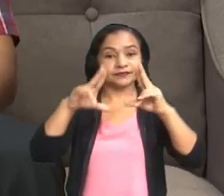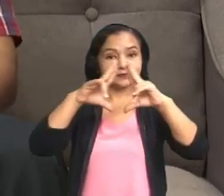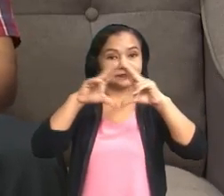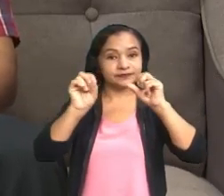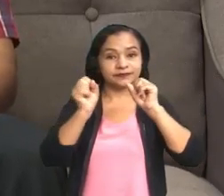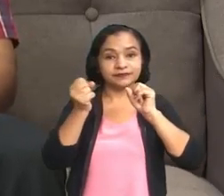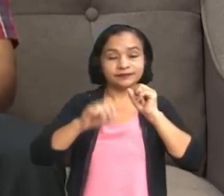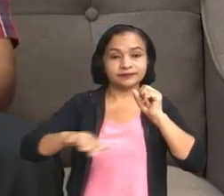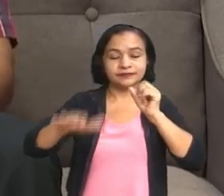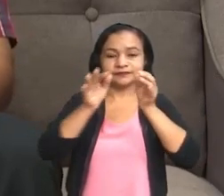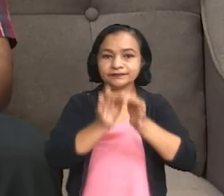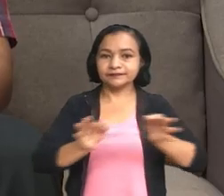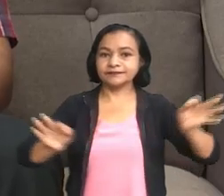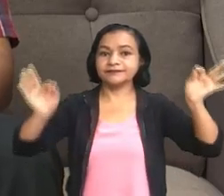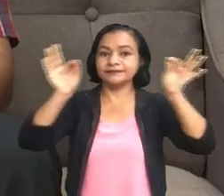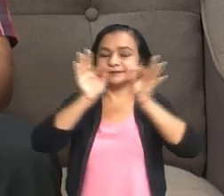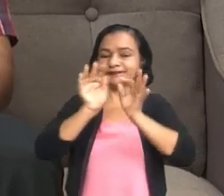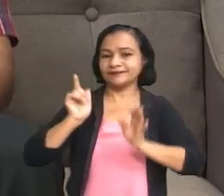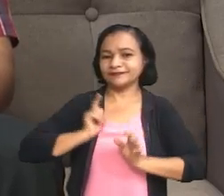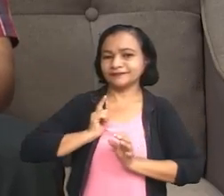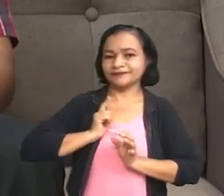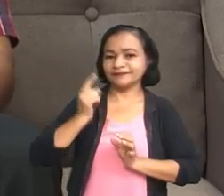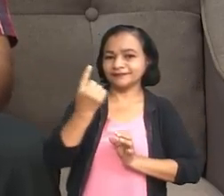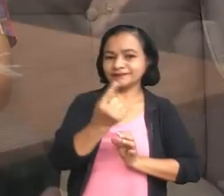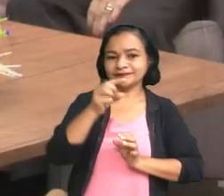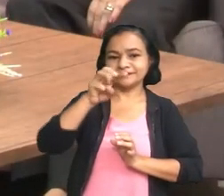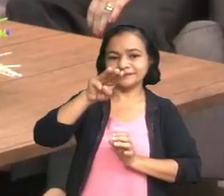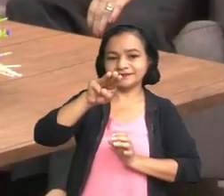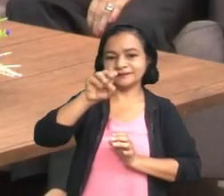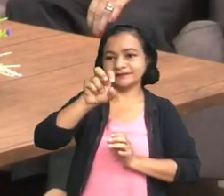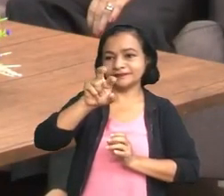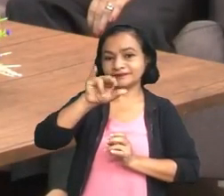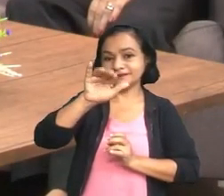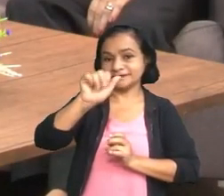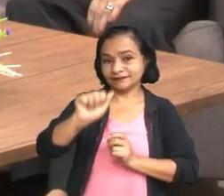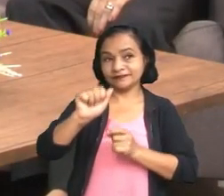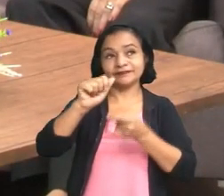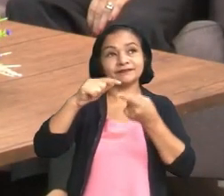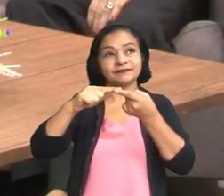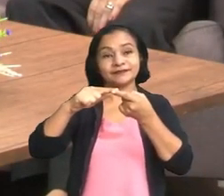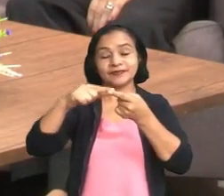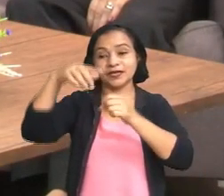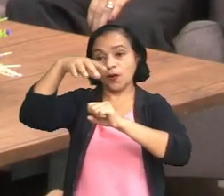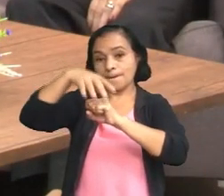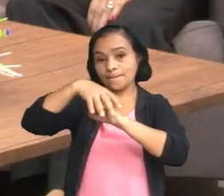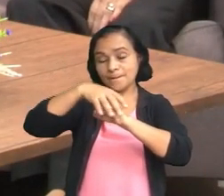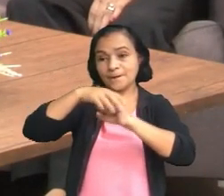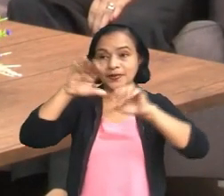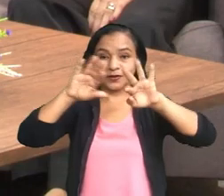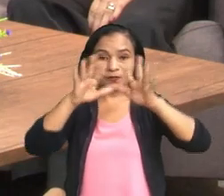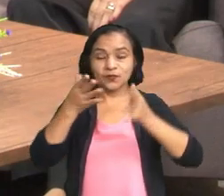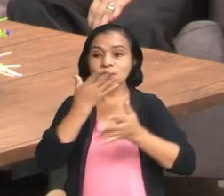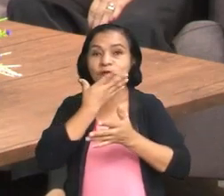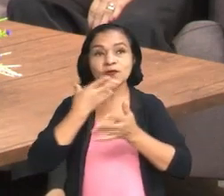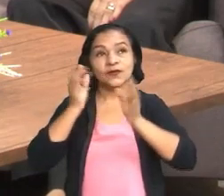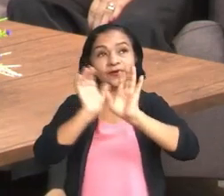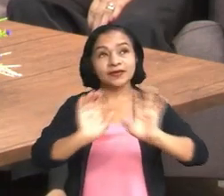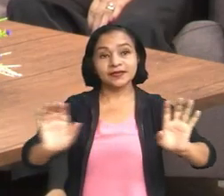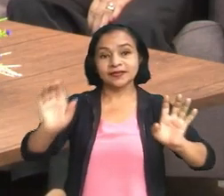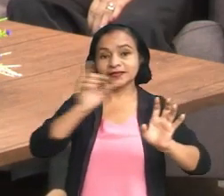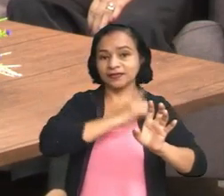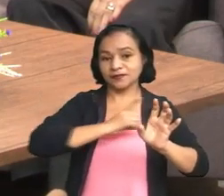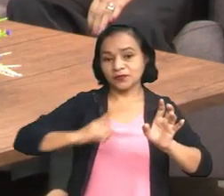este importantísimo tema, pues contamos con la presencia de la compañera María Gilma Rosales, integrante de la Comisión de la Mujer, Juventud, Niñez y Familia, y también